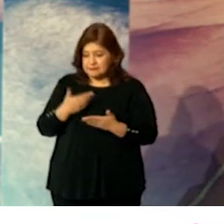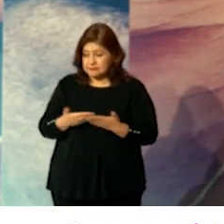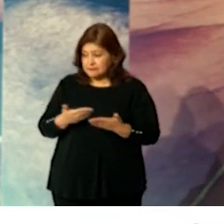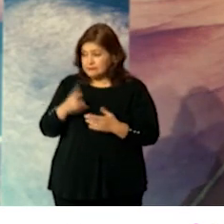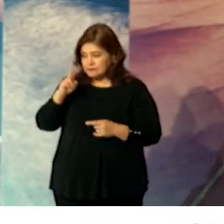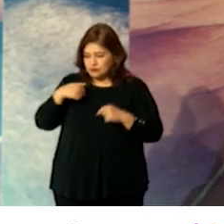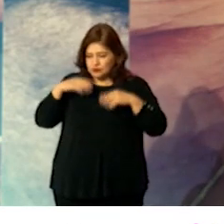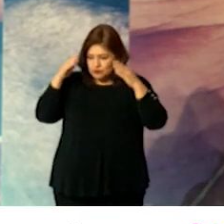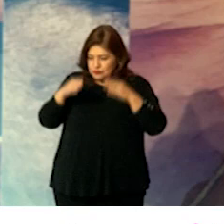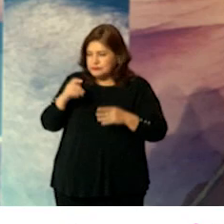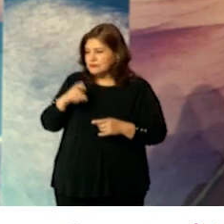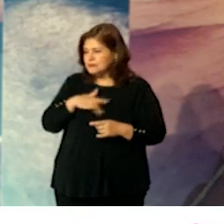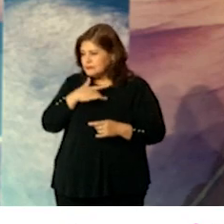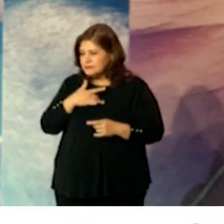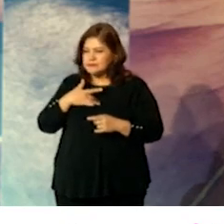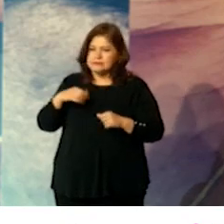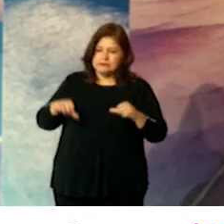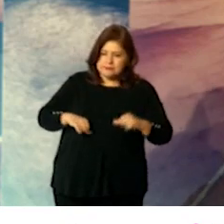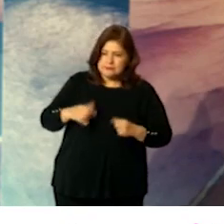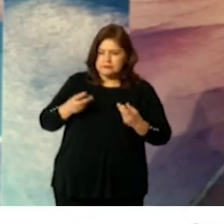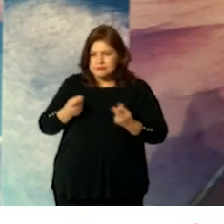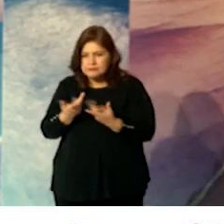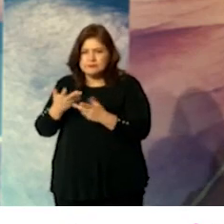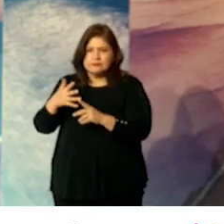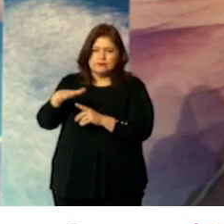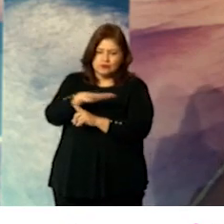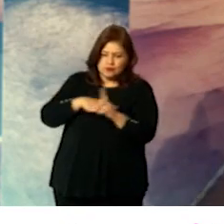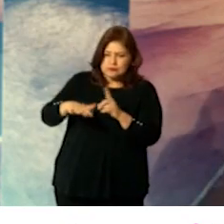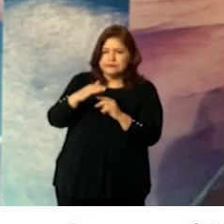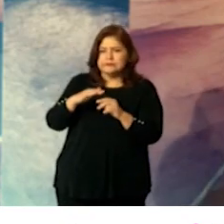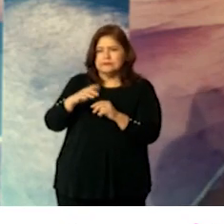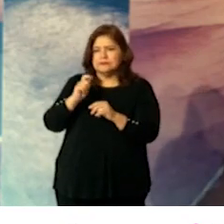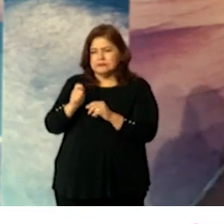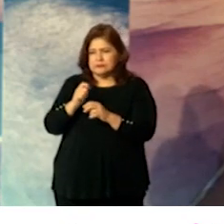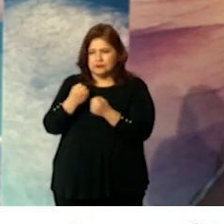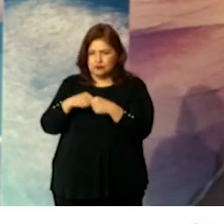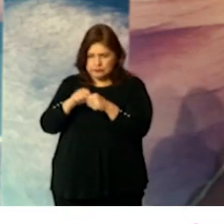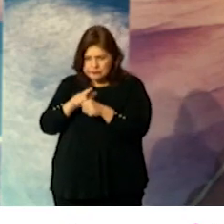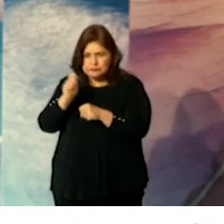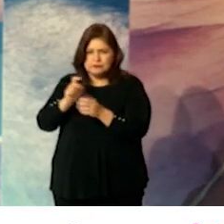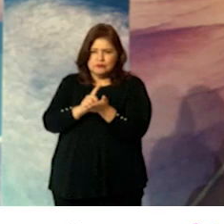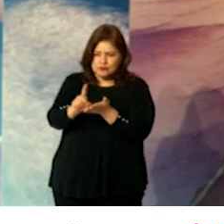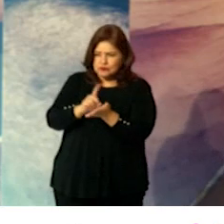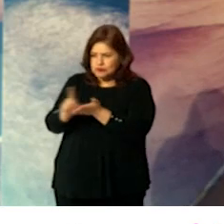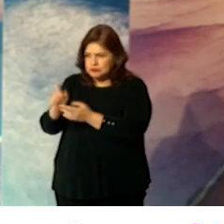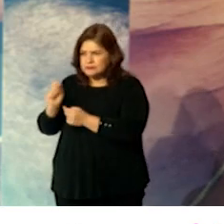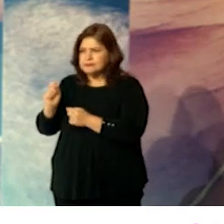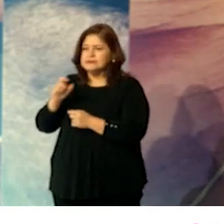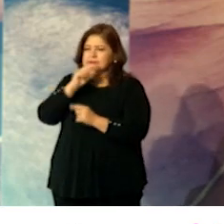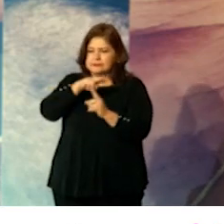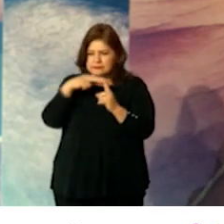me dedico mucho al activismo, todo lo que es el activismo socioambiental, enfocarse en democracia, enfocarse en los derechos fundamentales con perspectiva de